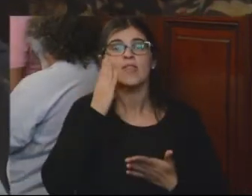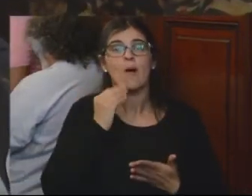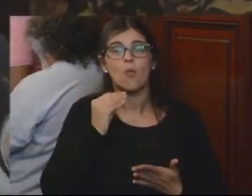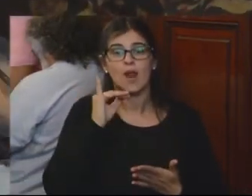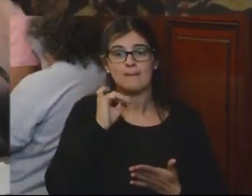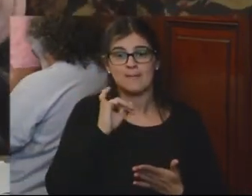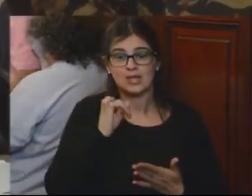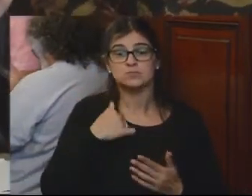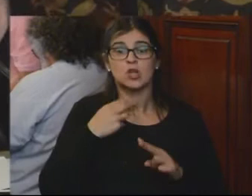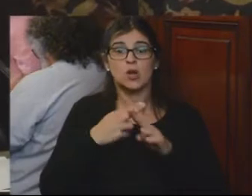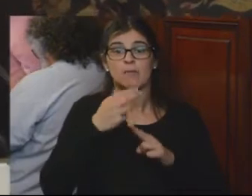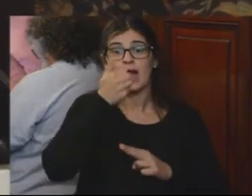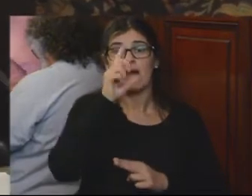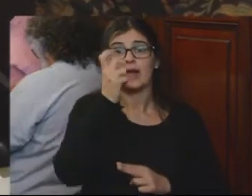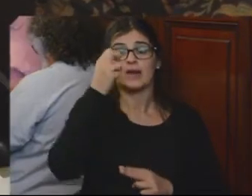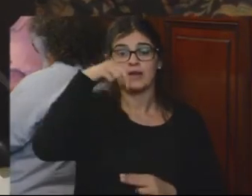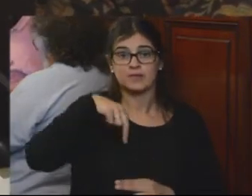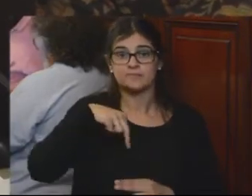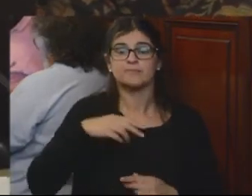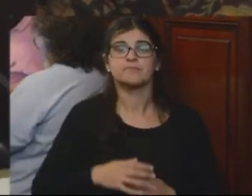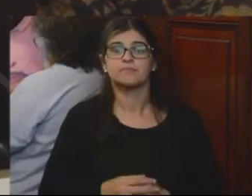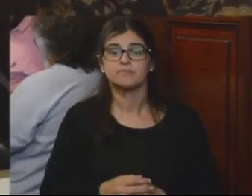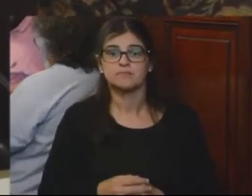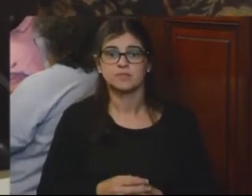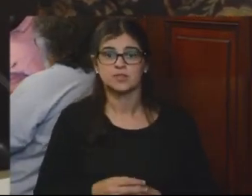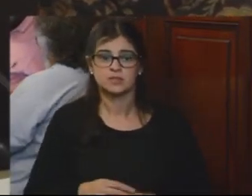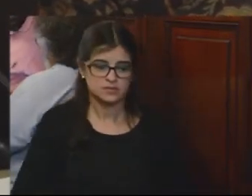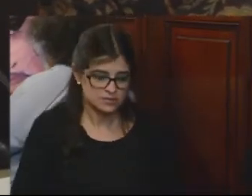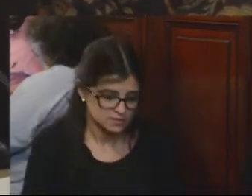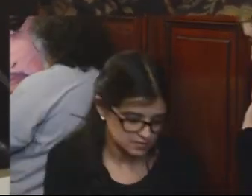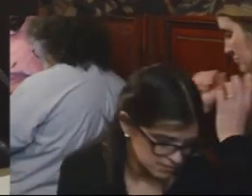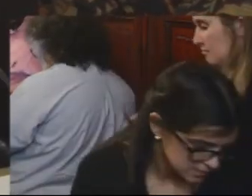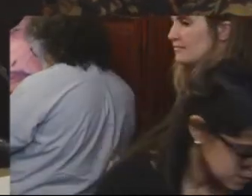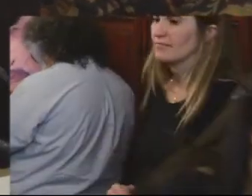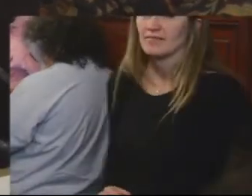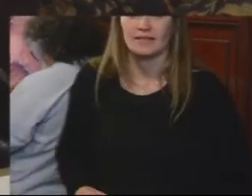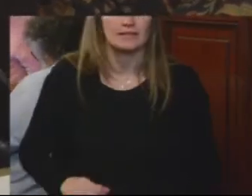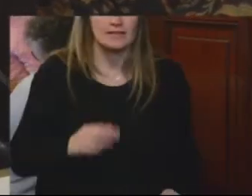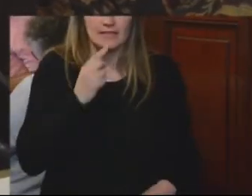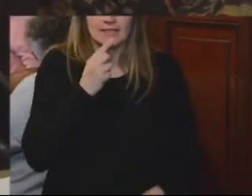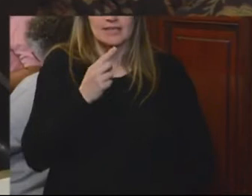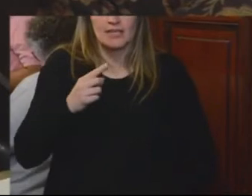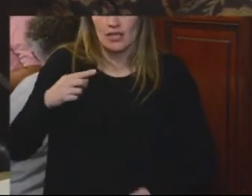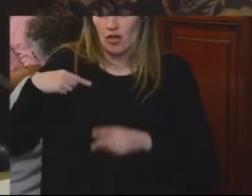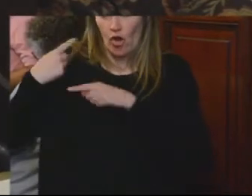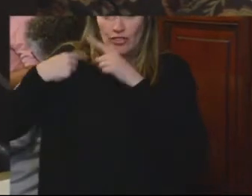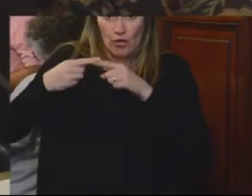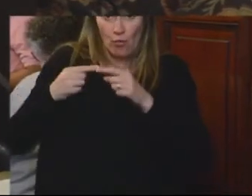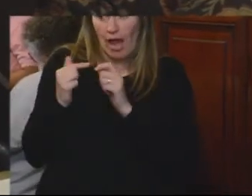mi nombre es alan iud entonces continuando con lo que decía mi colega recién